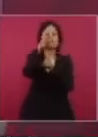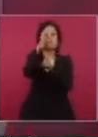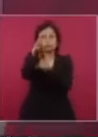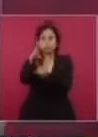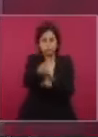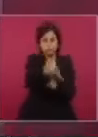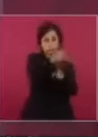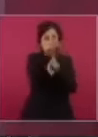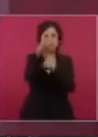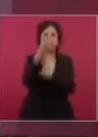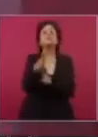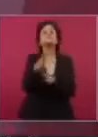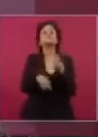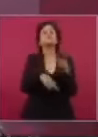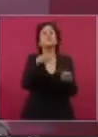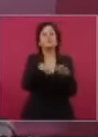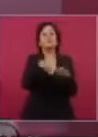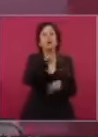de